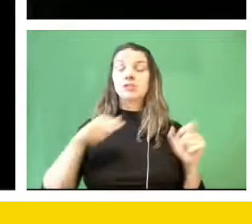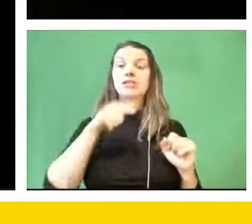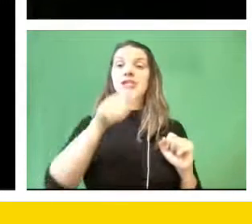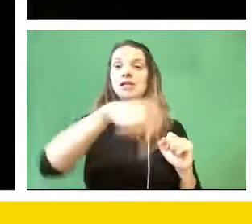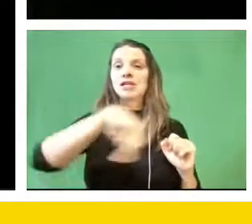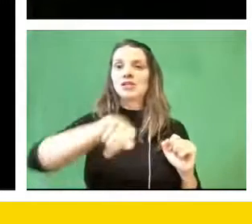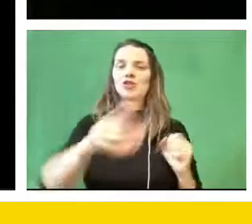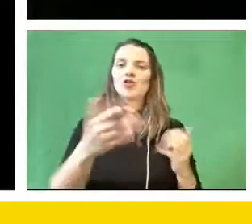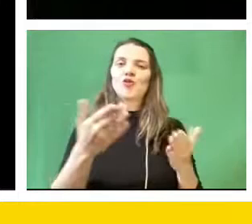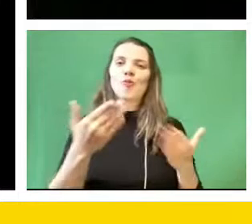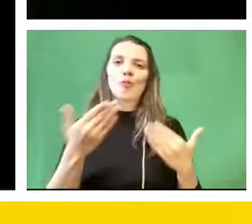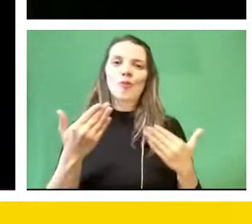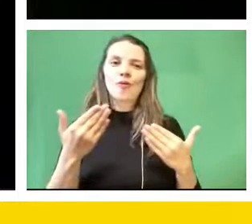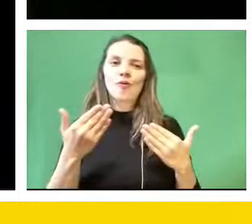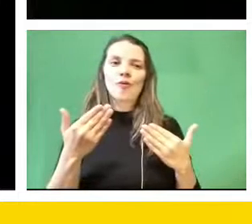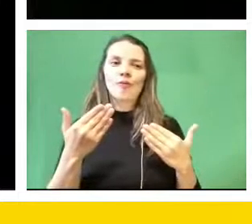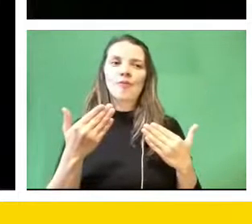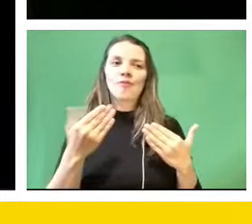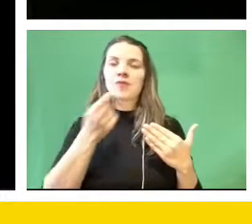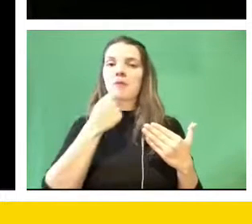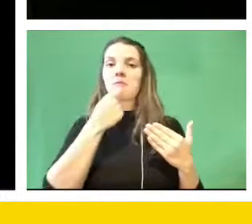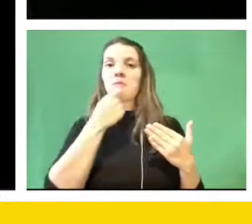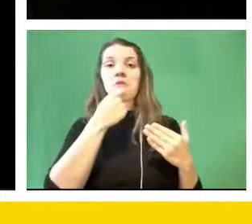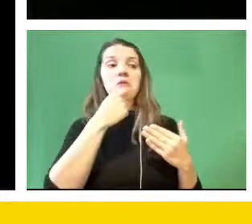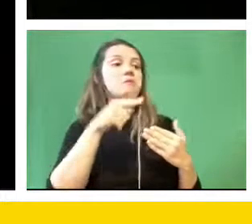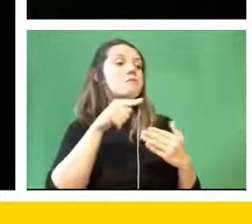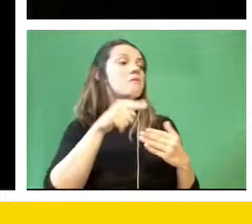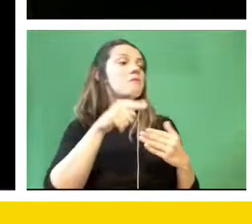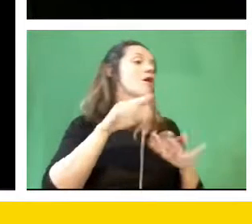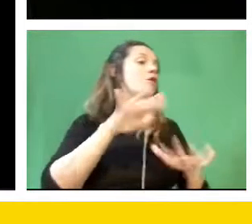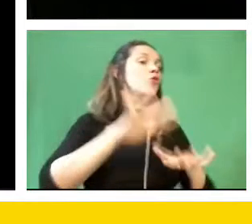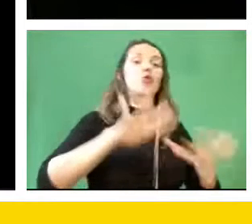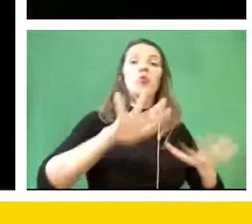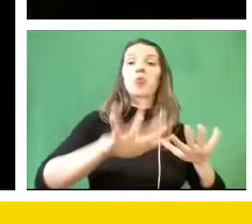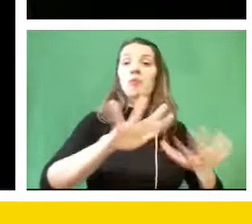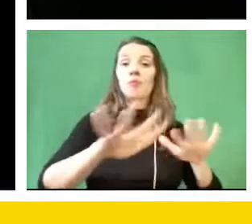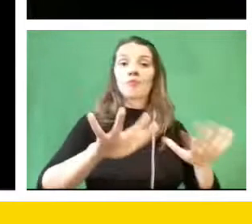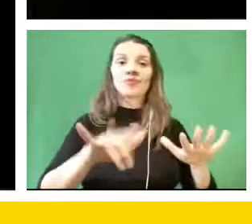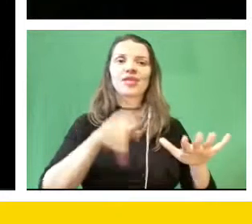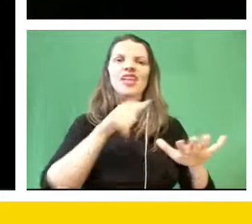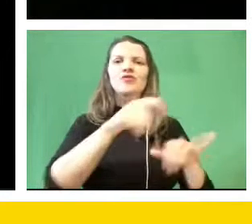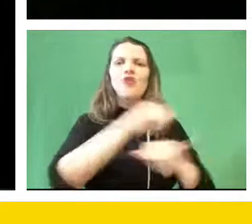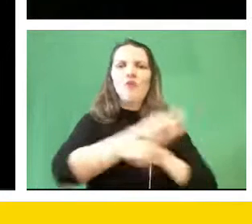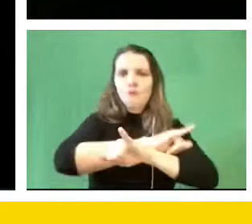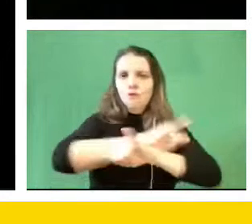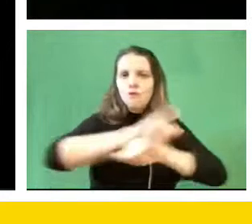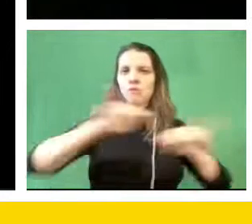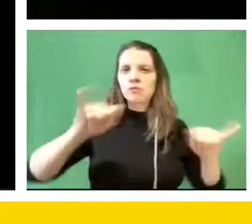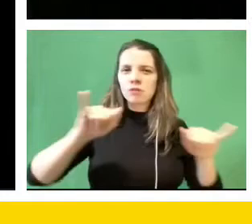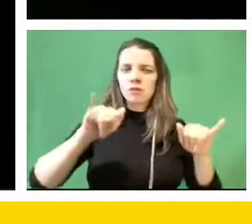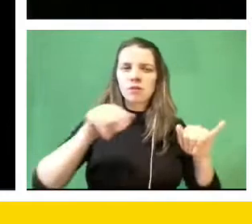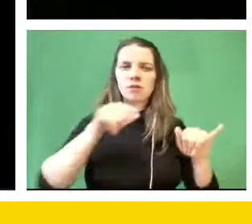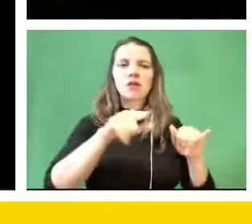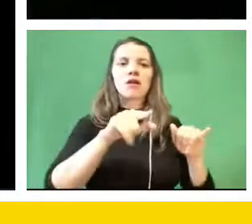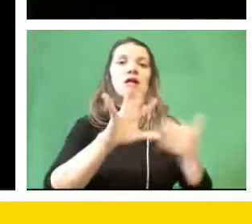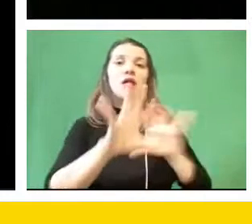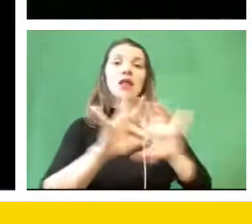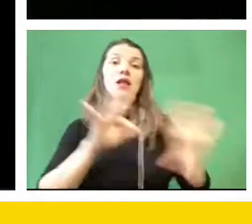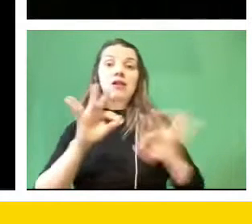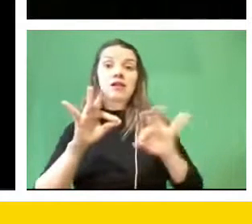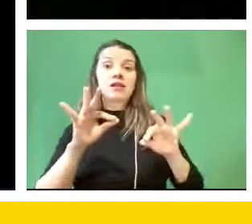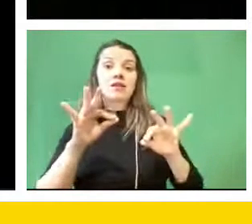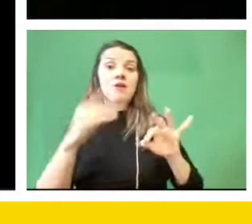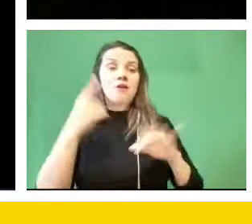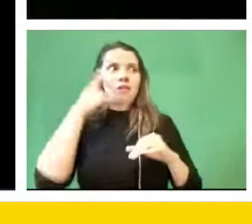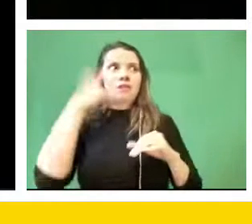usuario pudiera hacer una interacción con él, formativos, optativos, intuitivos,